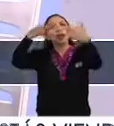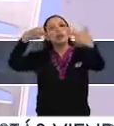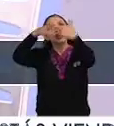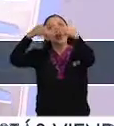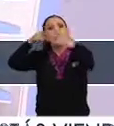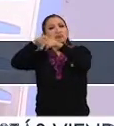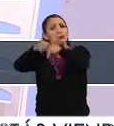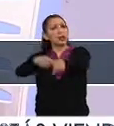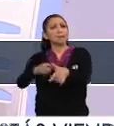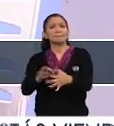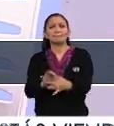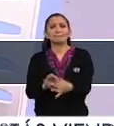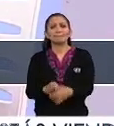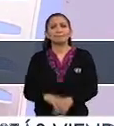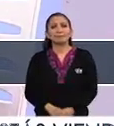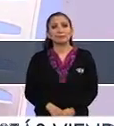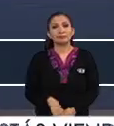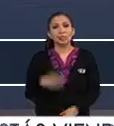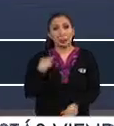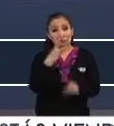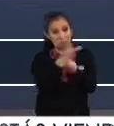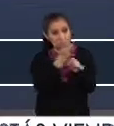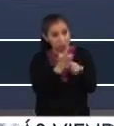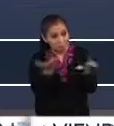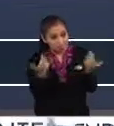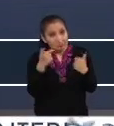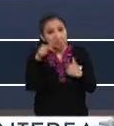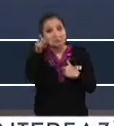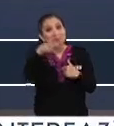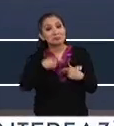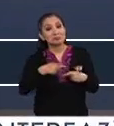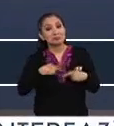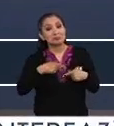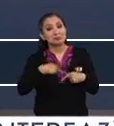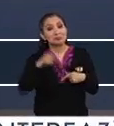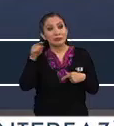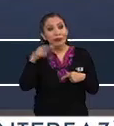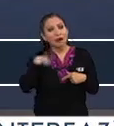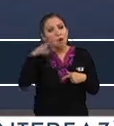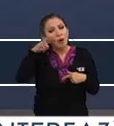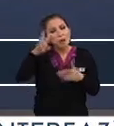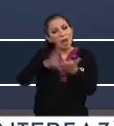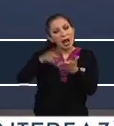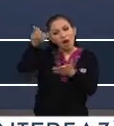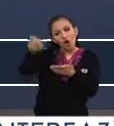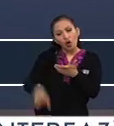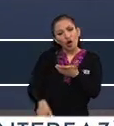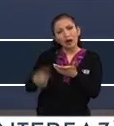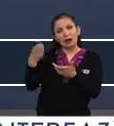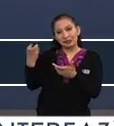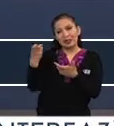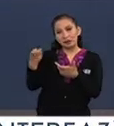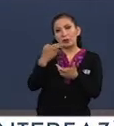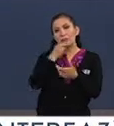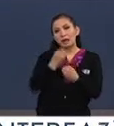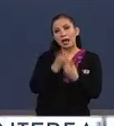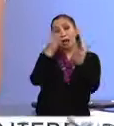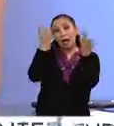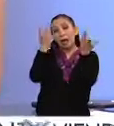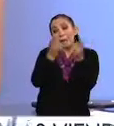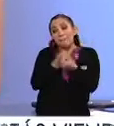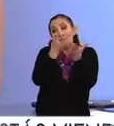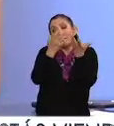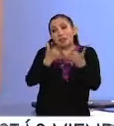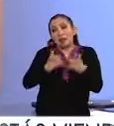que se mantienen. Pues entonces la invitación es a que le demos el valor que merece al que tú llamas el